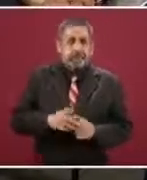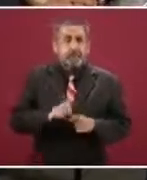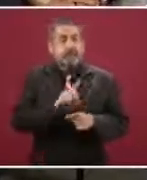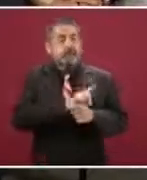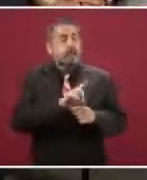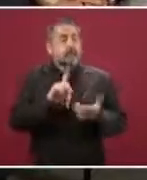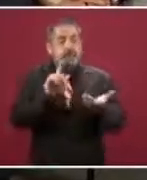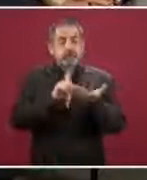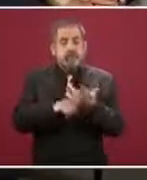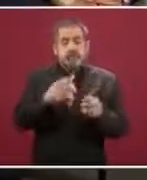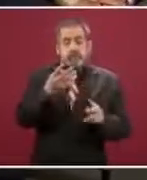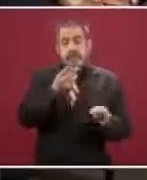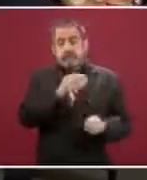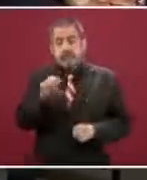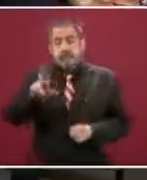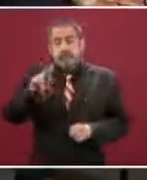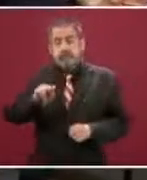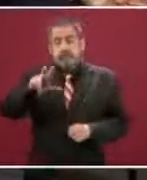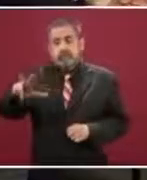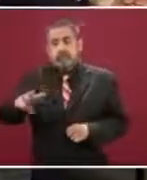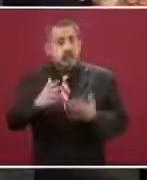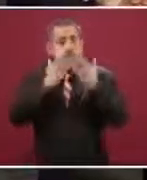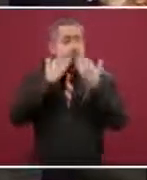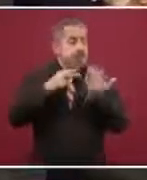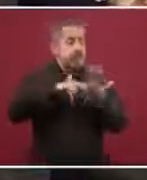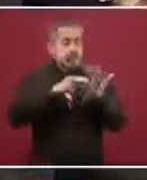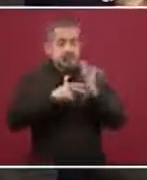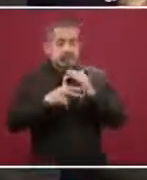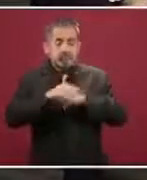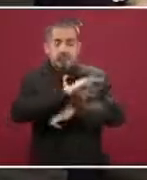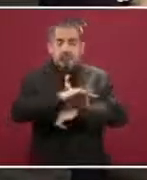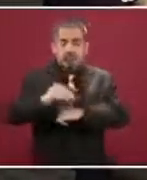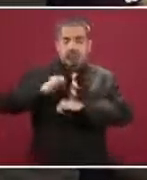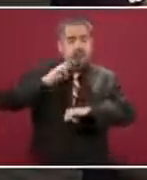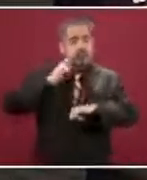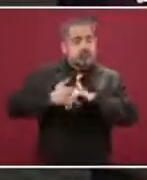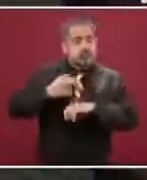88 no hay un ingeniero en la Secretaría.